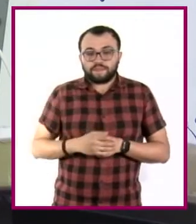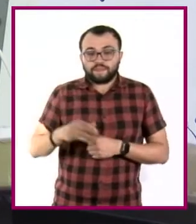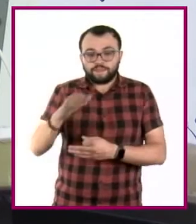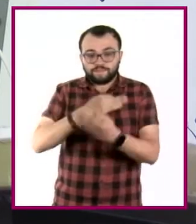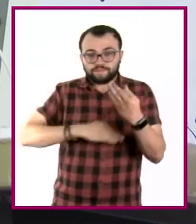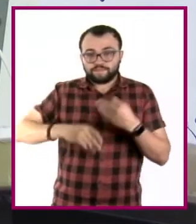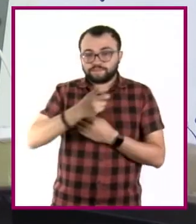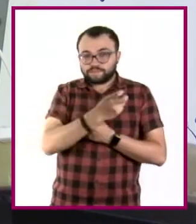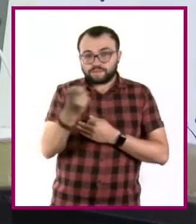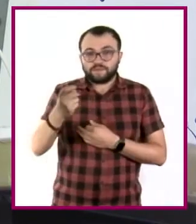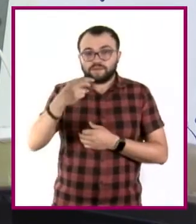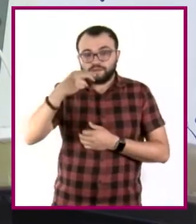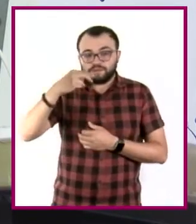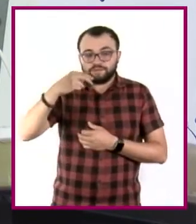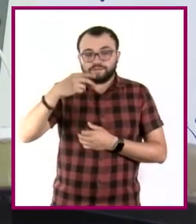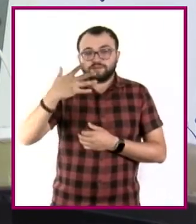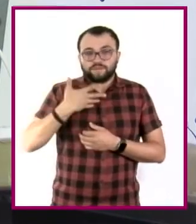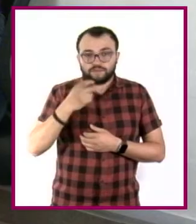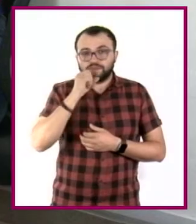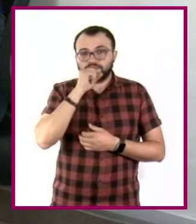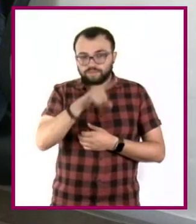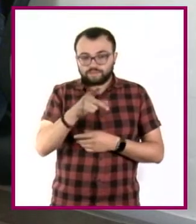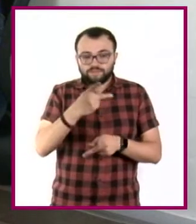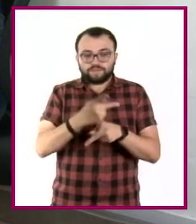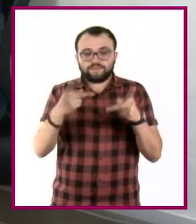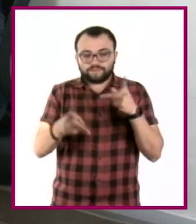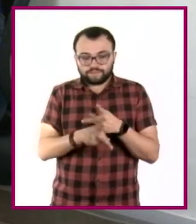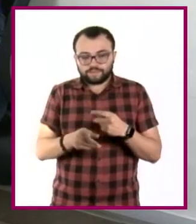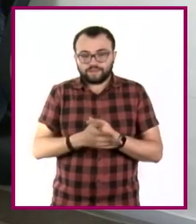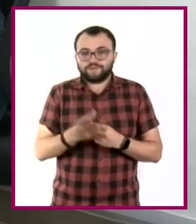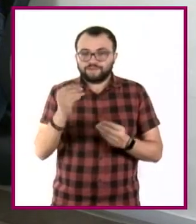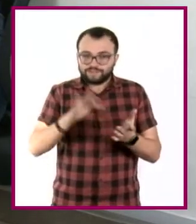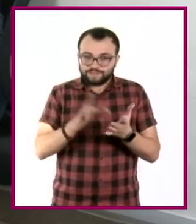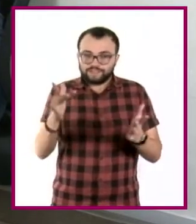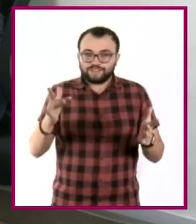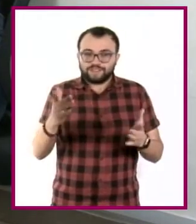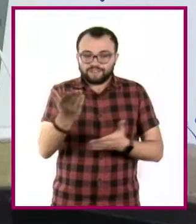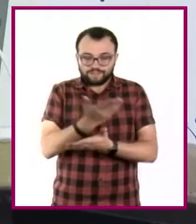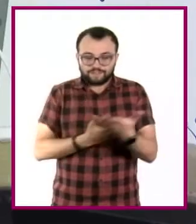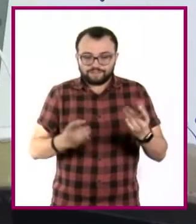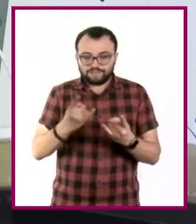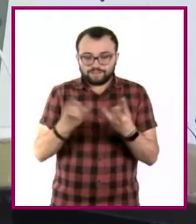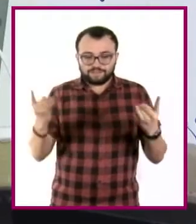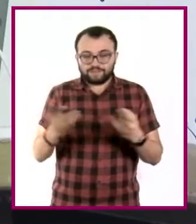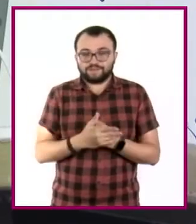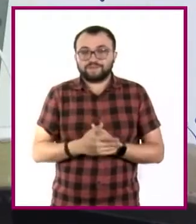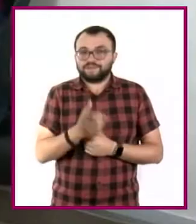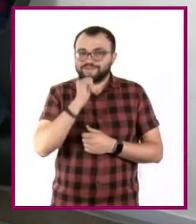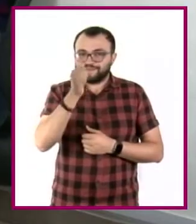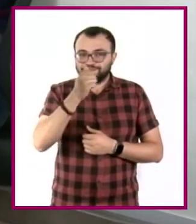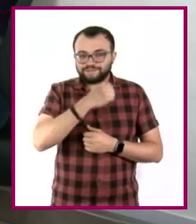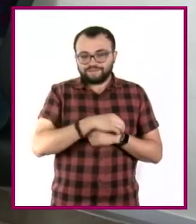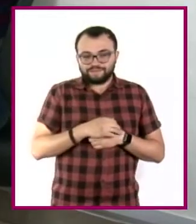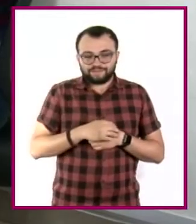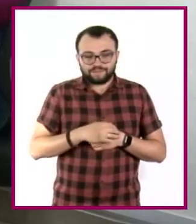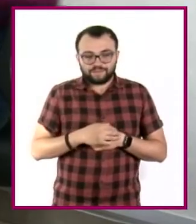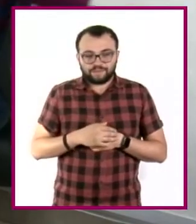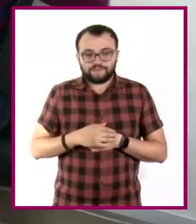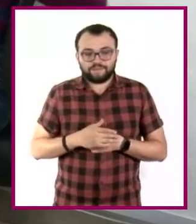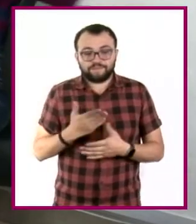todos nosotros íbamos en el bachillerato. Muchas gracias por compartirnos tu historia. De nada.